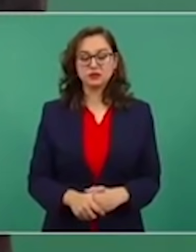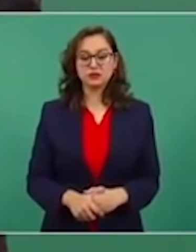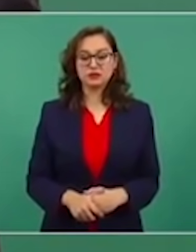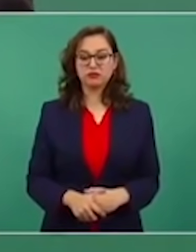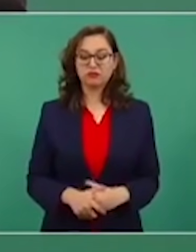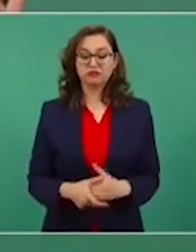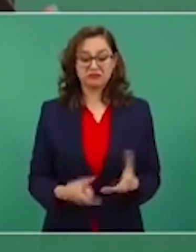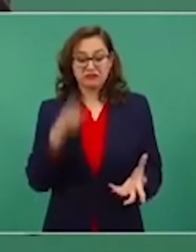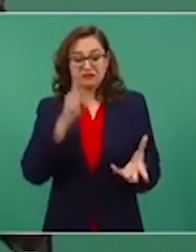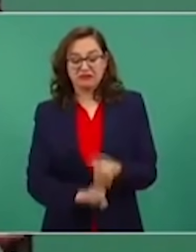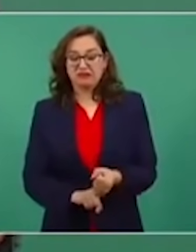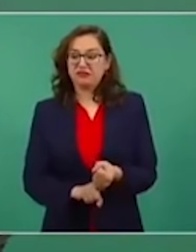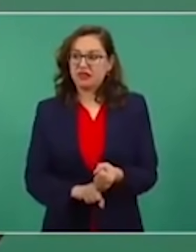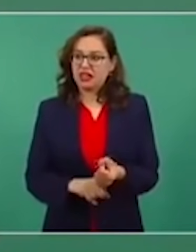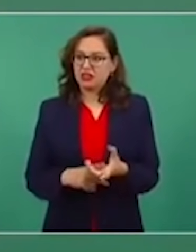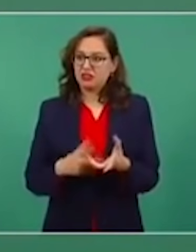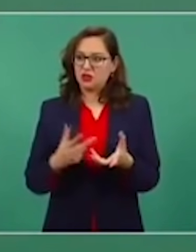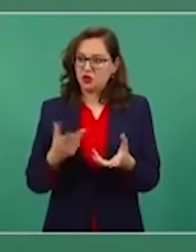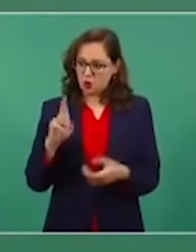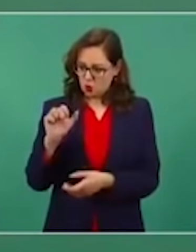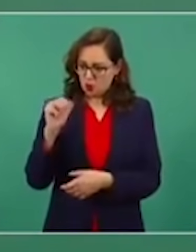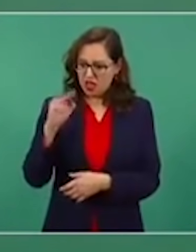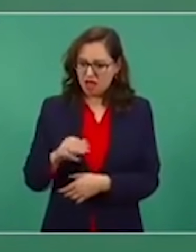su esencia de